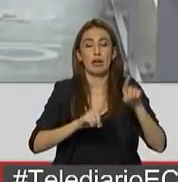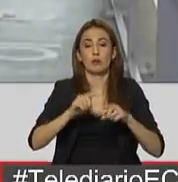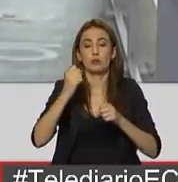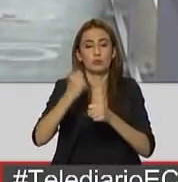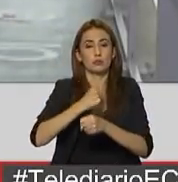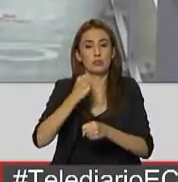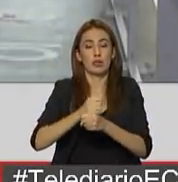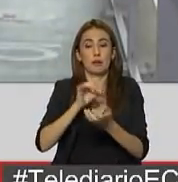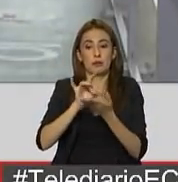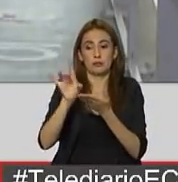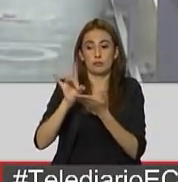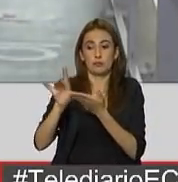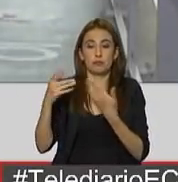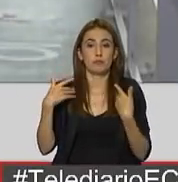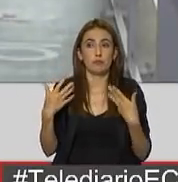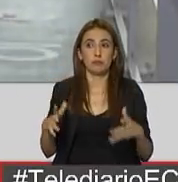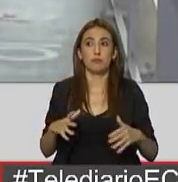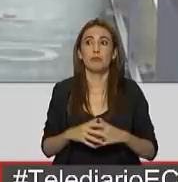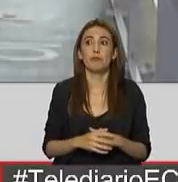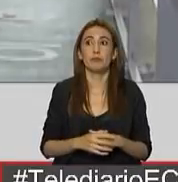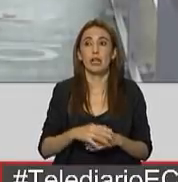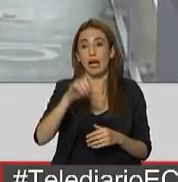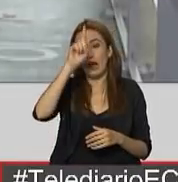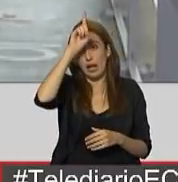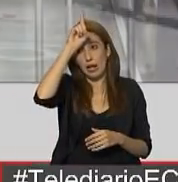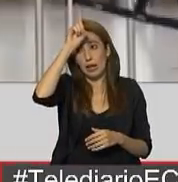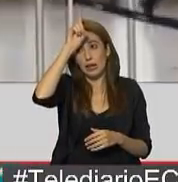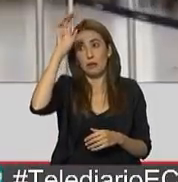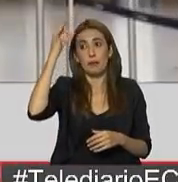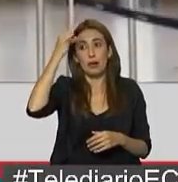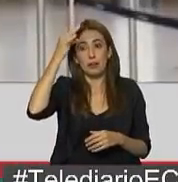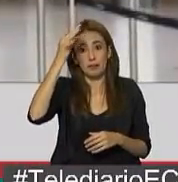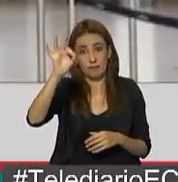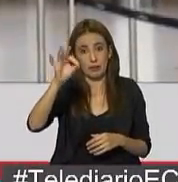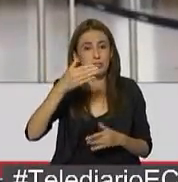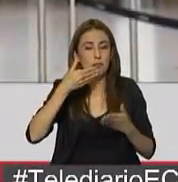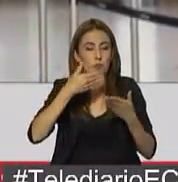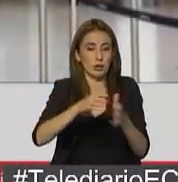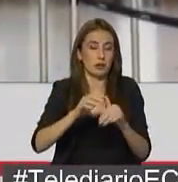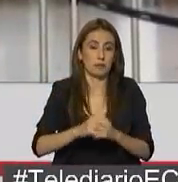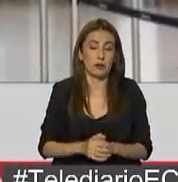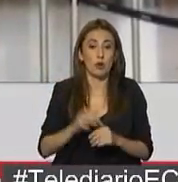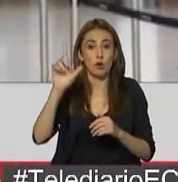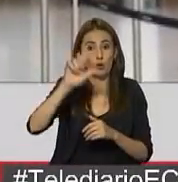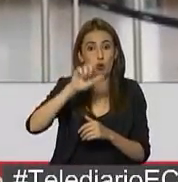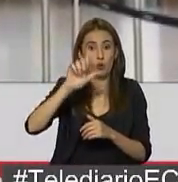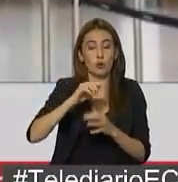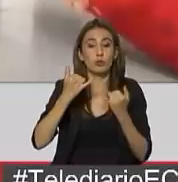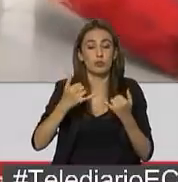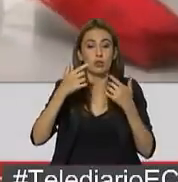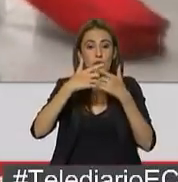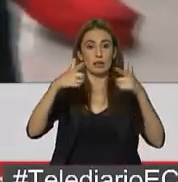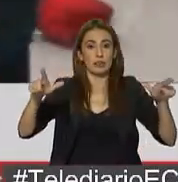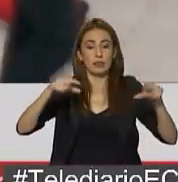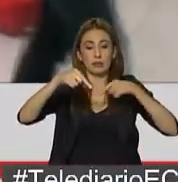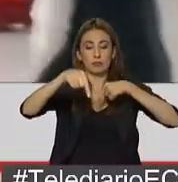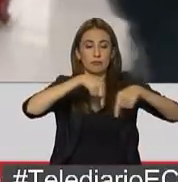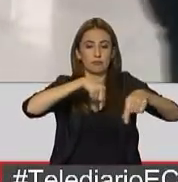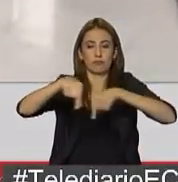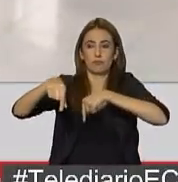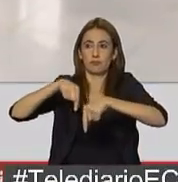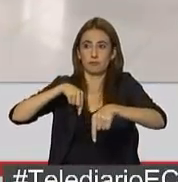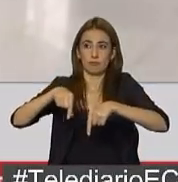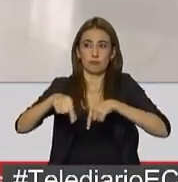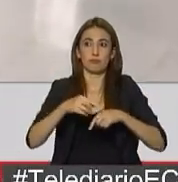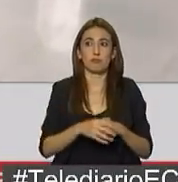países retiran los controles. Alemania, Francia, Bélgica y Grecia establecen desde este lunes la libre circulación de personas y